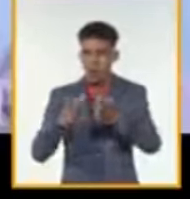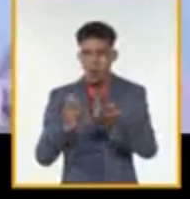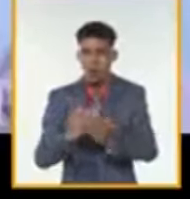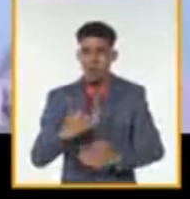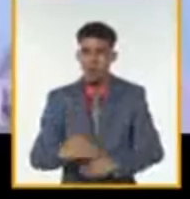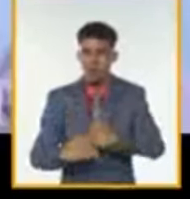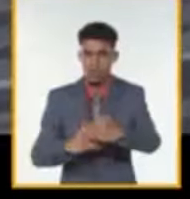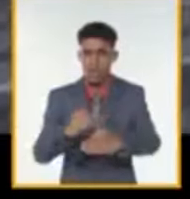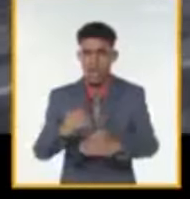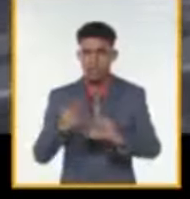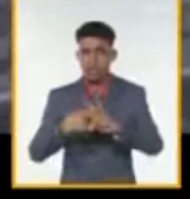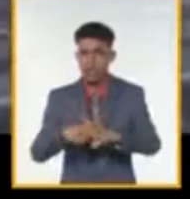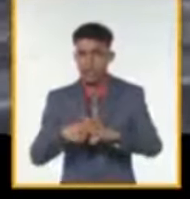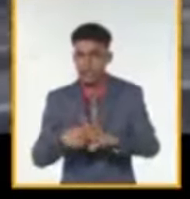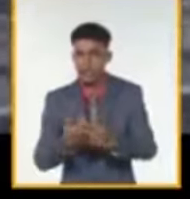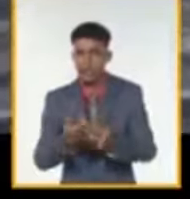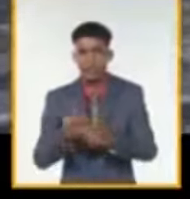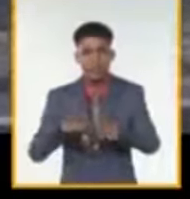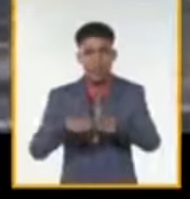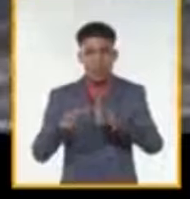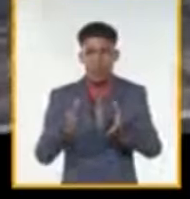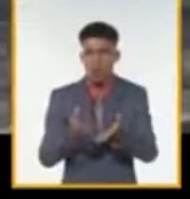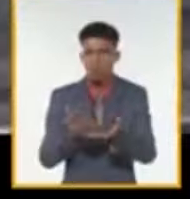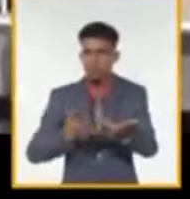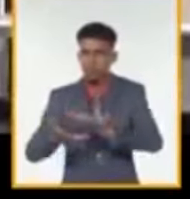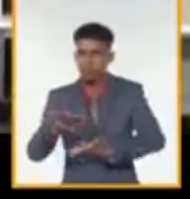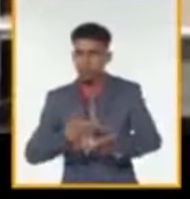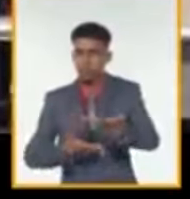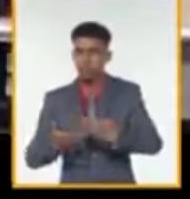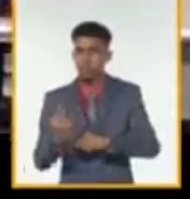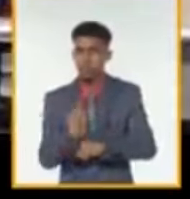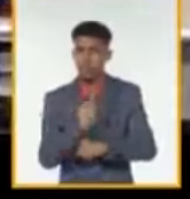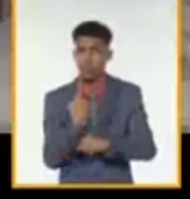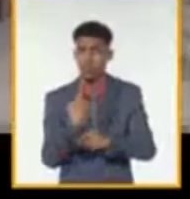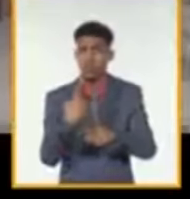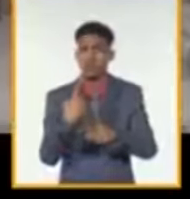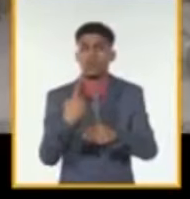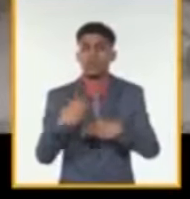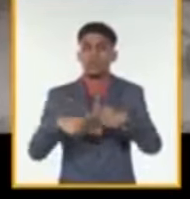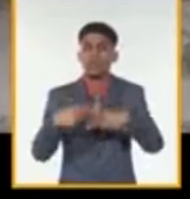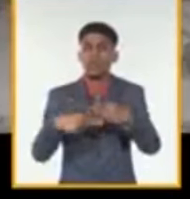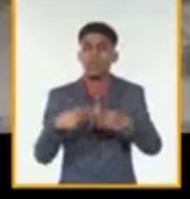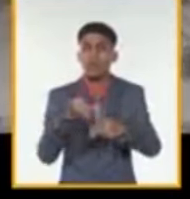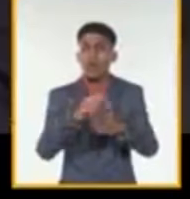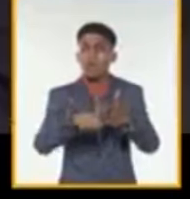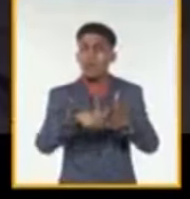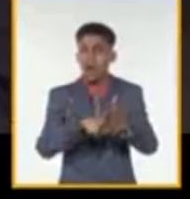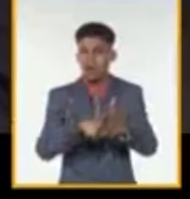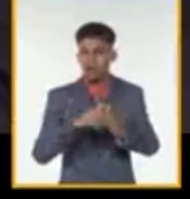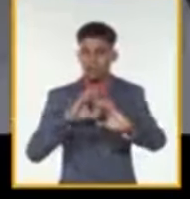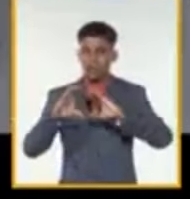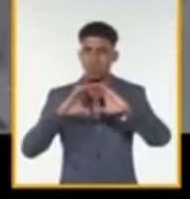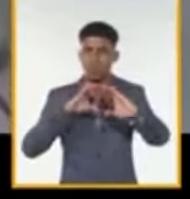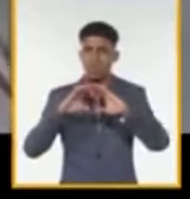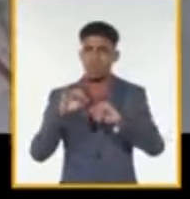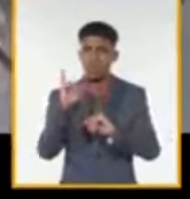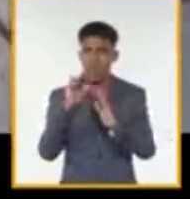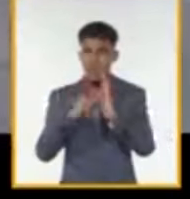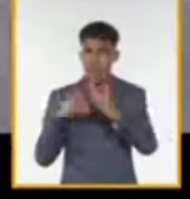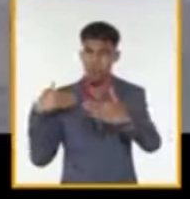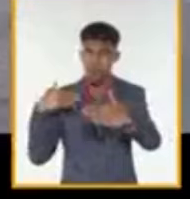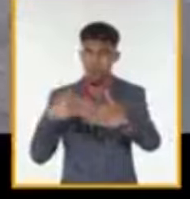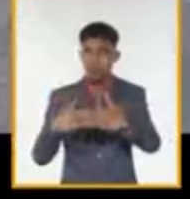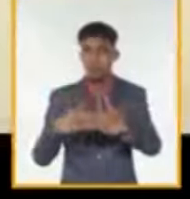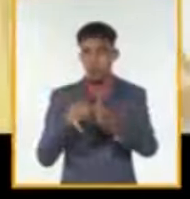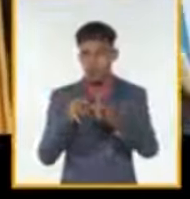en Villa Clara eh elaboramos una estrategia de comunicación que se ha venido llevando a cabo durante estos 6 meses pero junto a la a